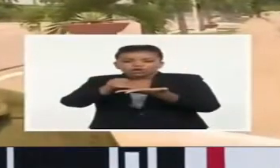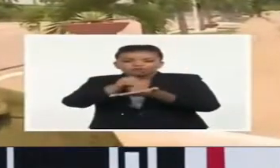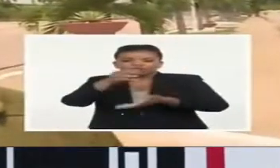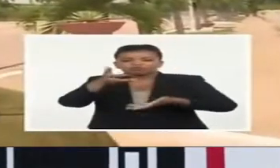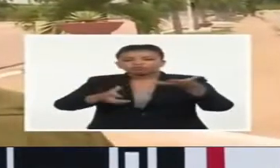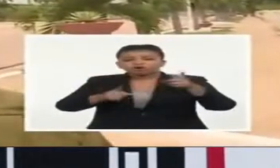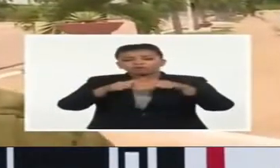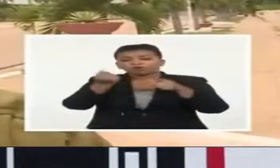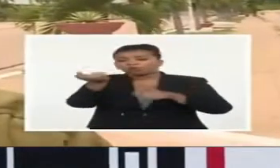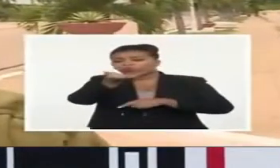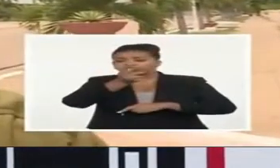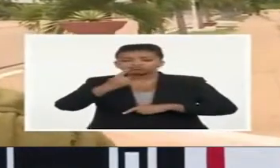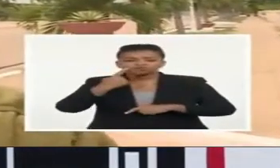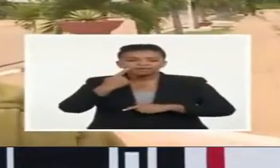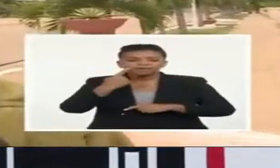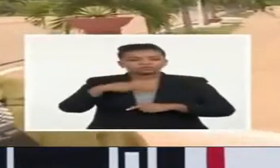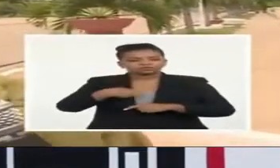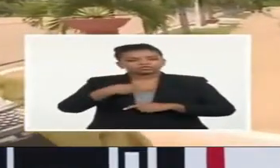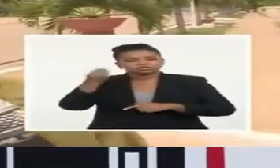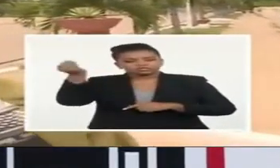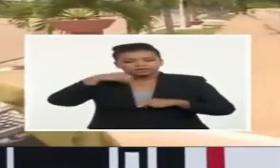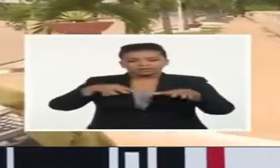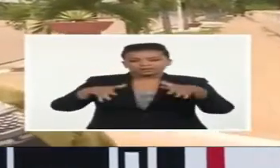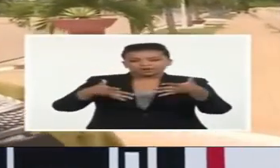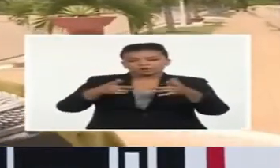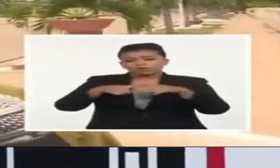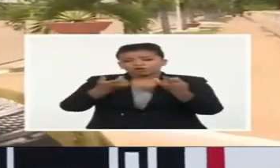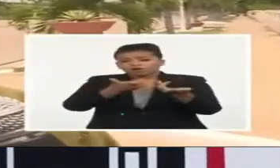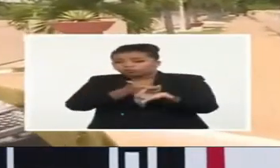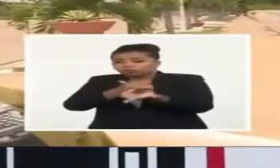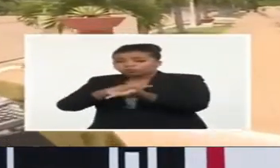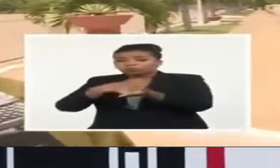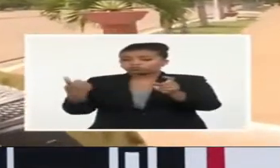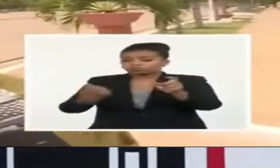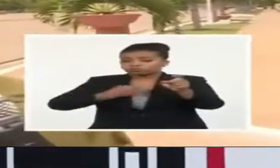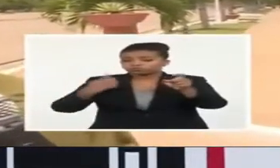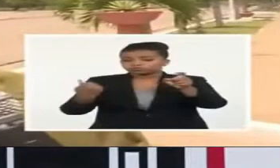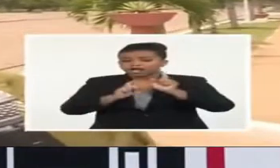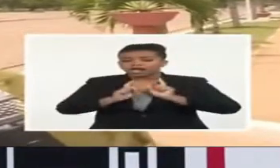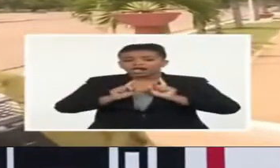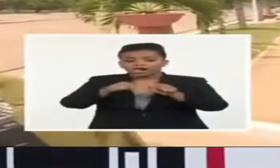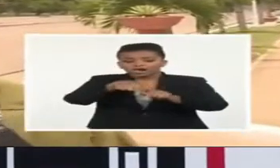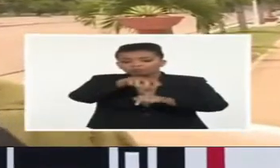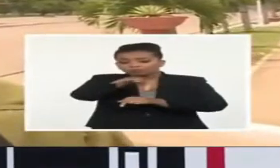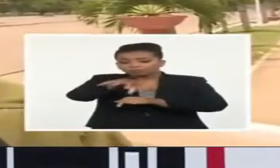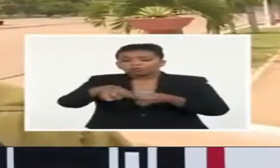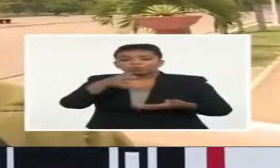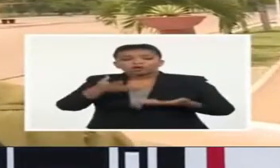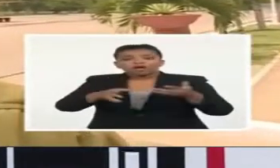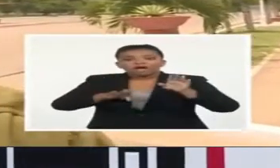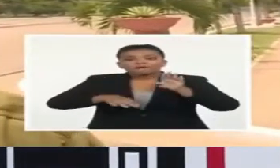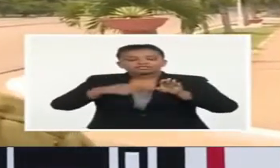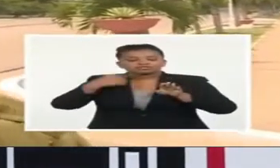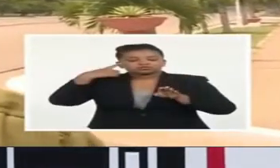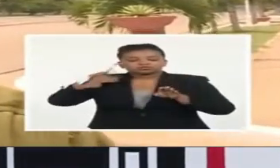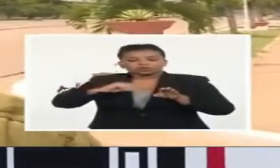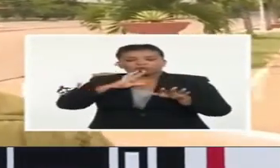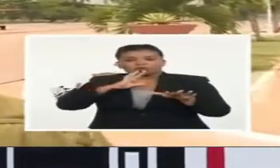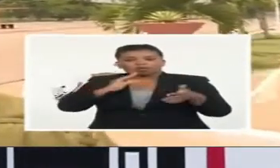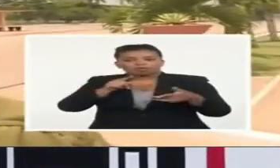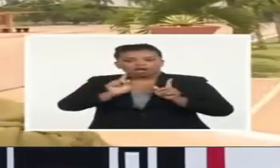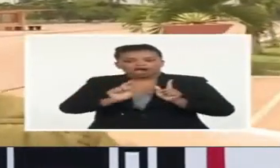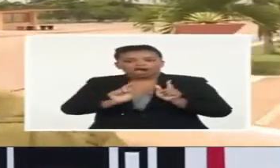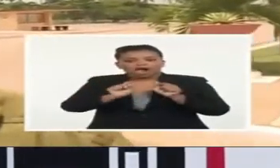para que se empiece a apagar el fuego y empiece a enfriar los demás tanques. La bomba